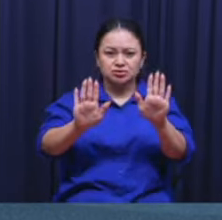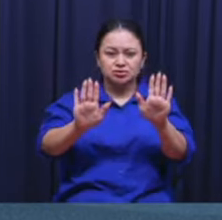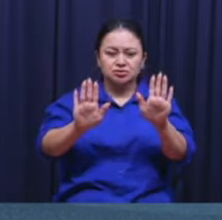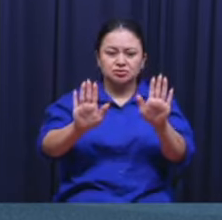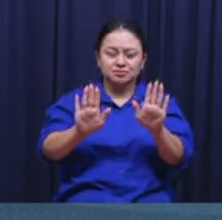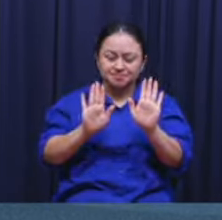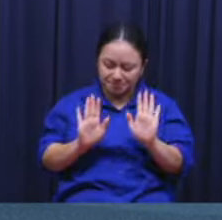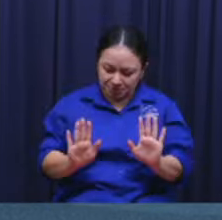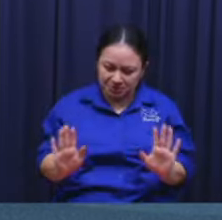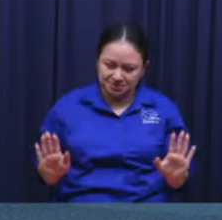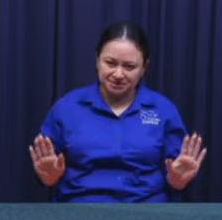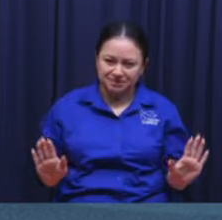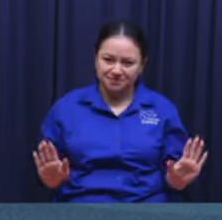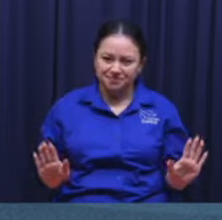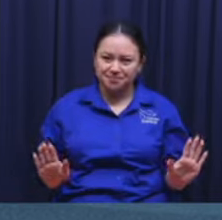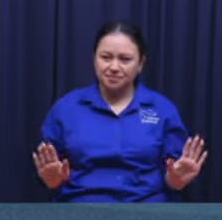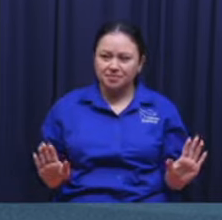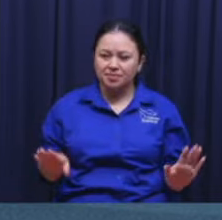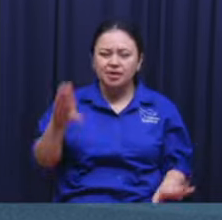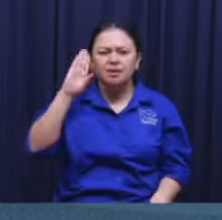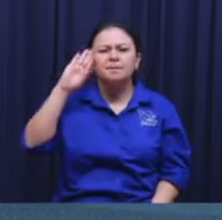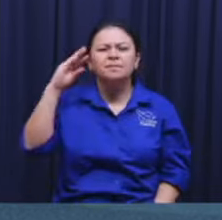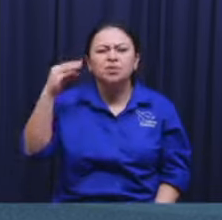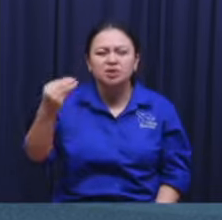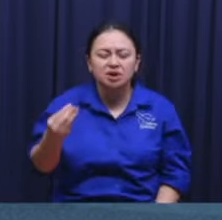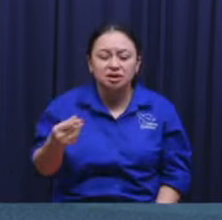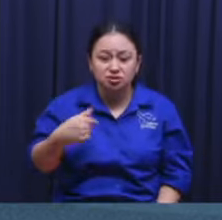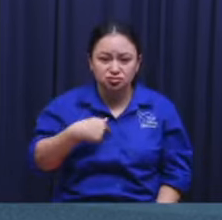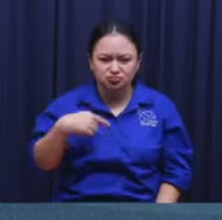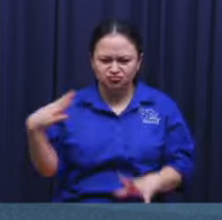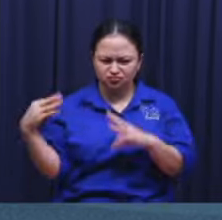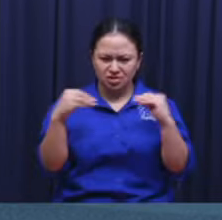A ver. ¿Por qué estoy hablando de resistir?